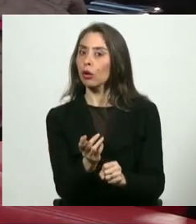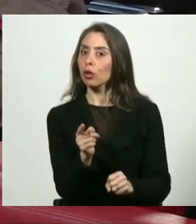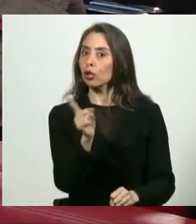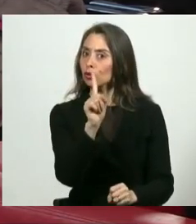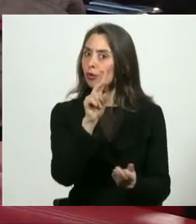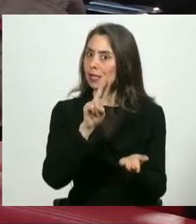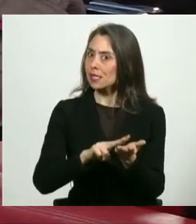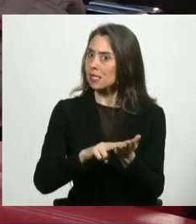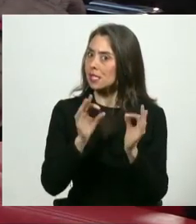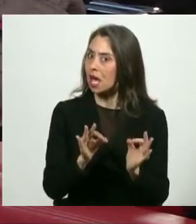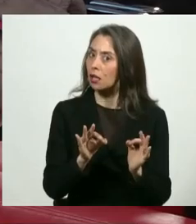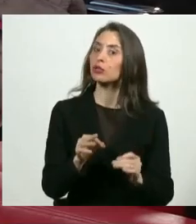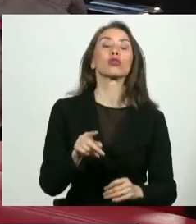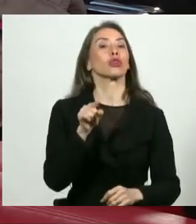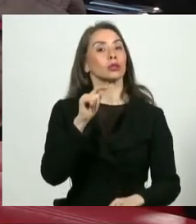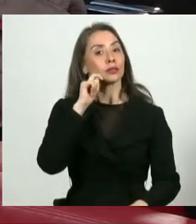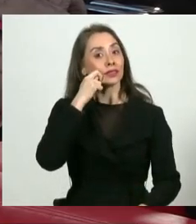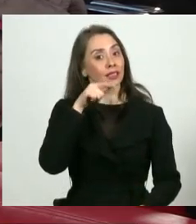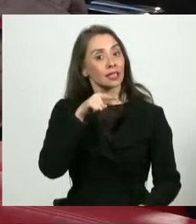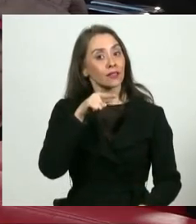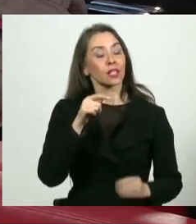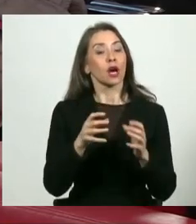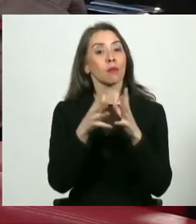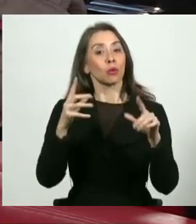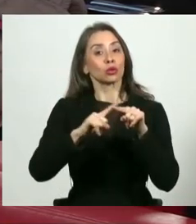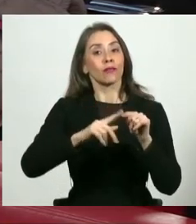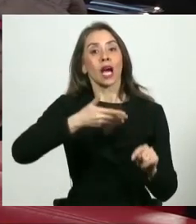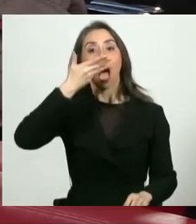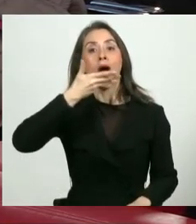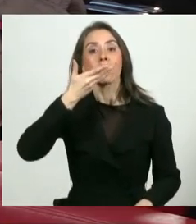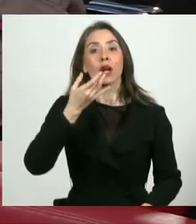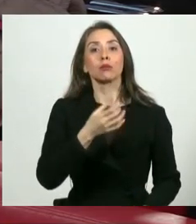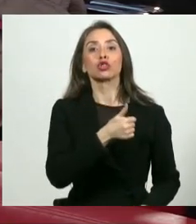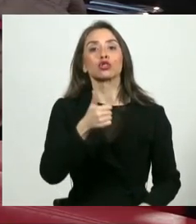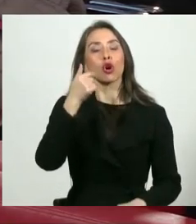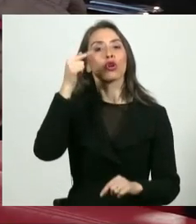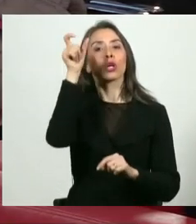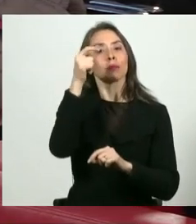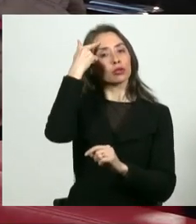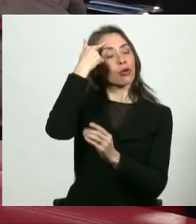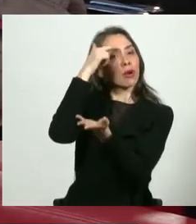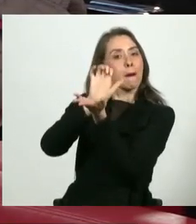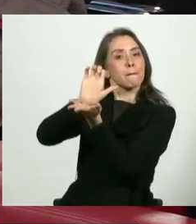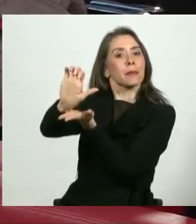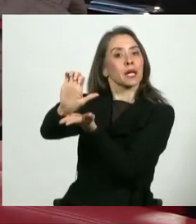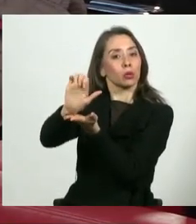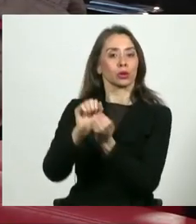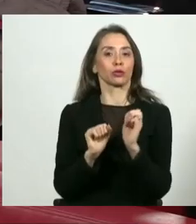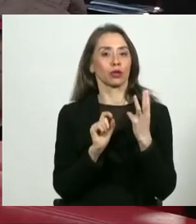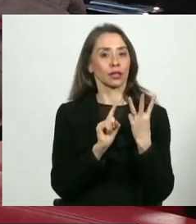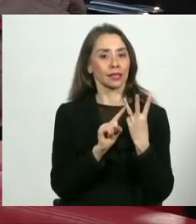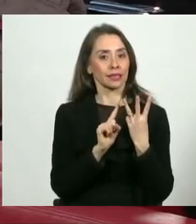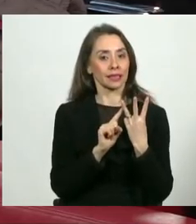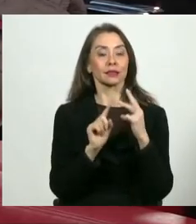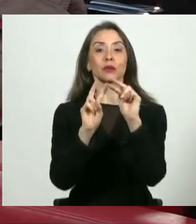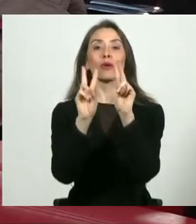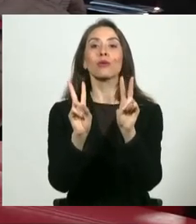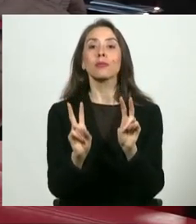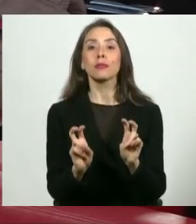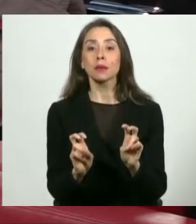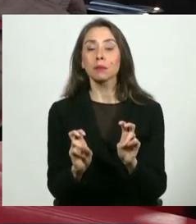es cierto. Estamos hablando muchas veces solamente de prejuicios. Tres, el tema